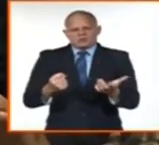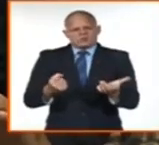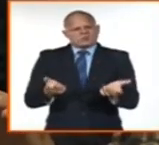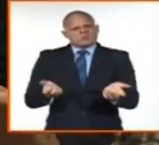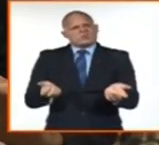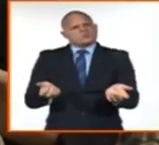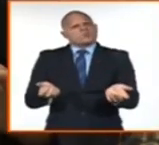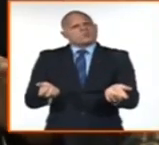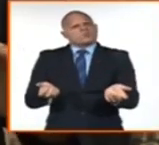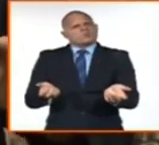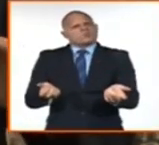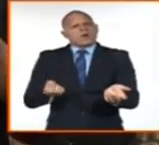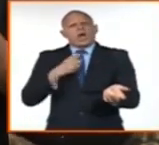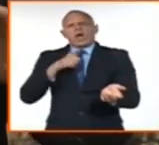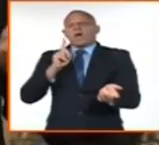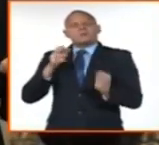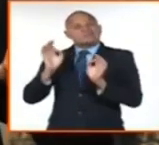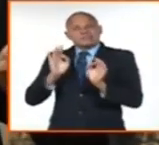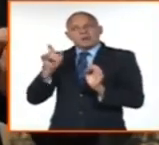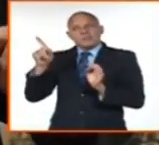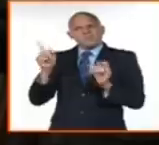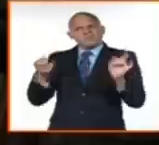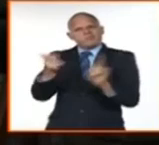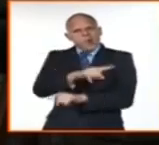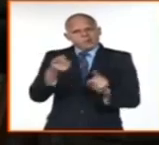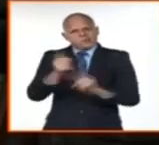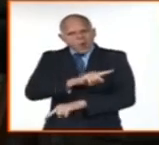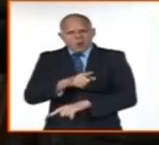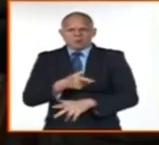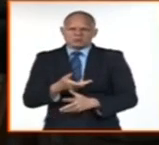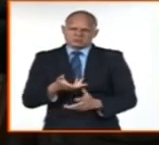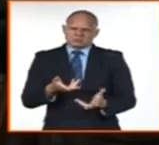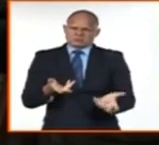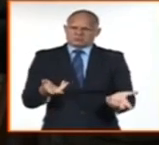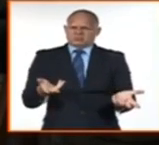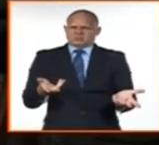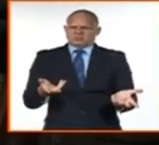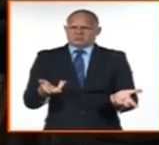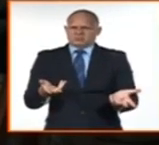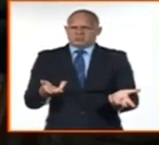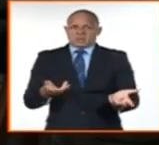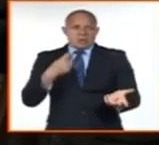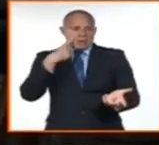seguridad de los Estados Unidos y que lo único que tiene que ver es el ejemplo que pueda